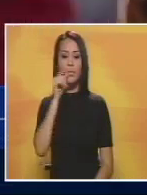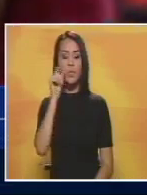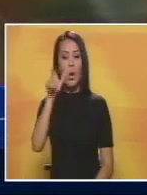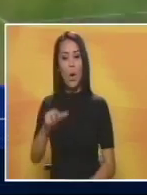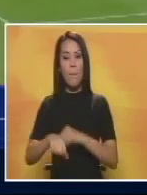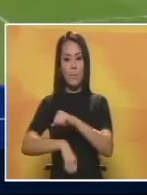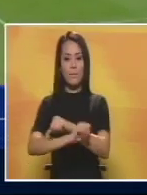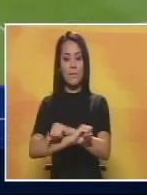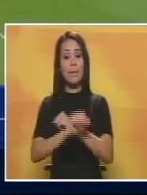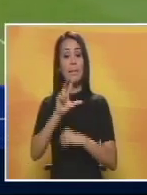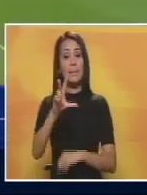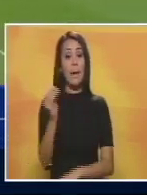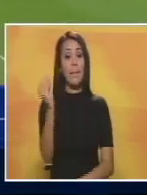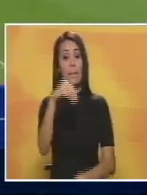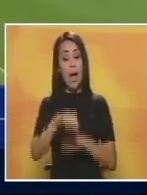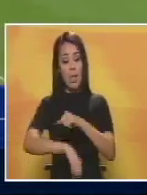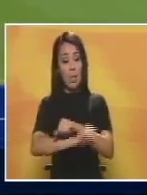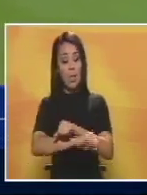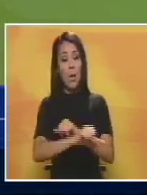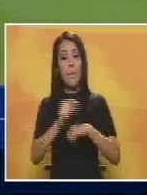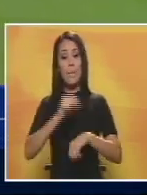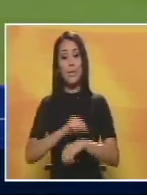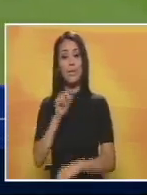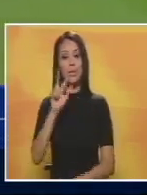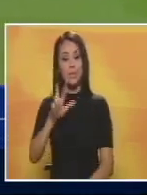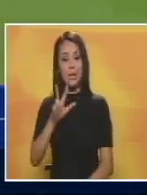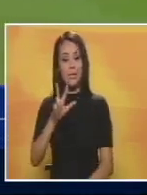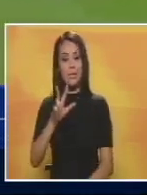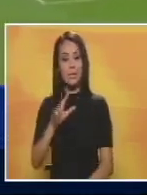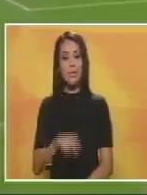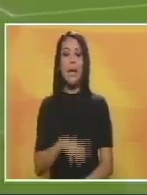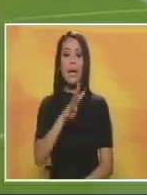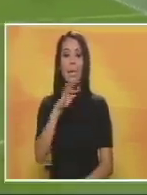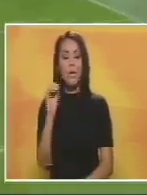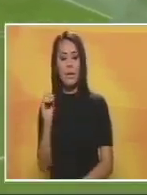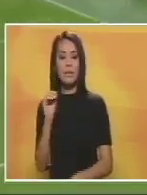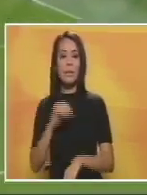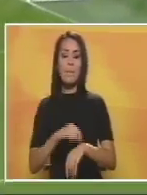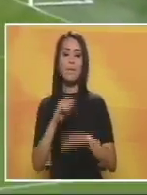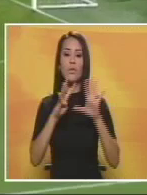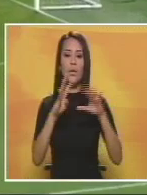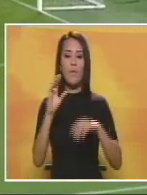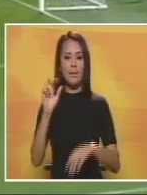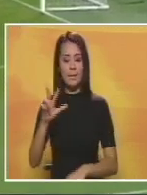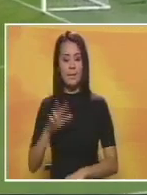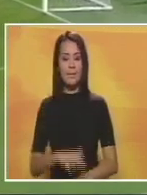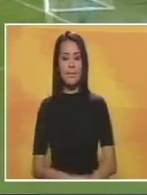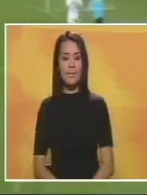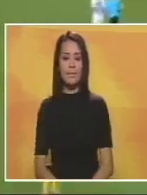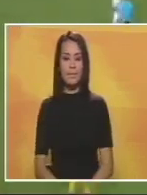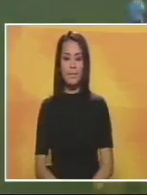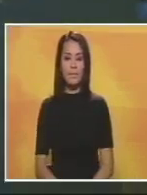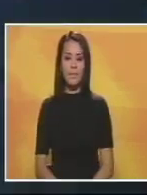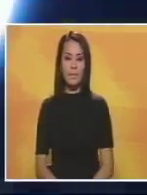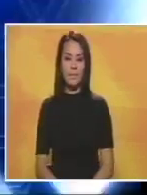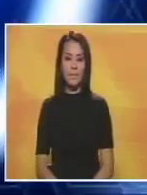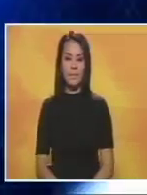Dzeko anotó en 3 oportunidades, en el minuto 3, en el 40 y el 93.